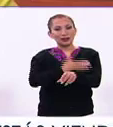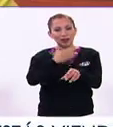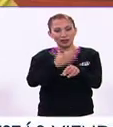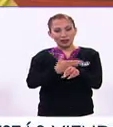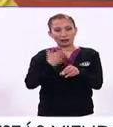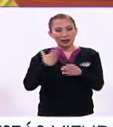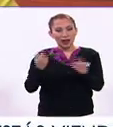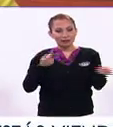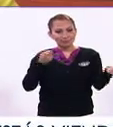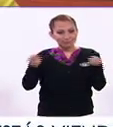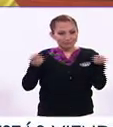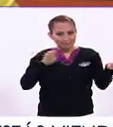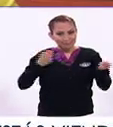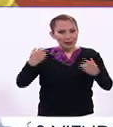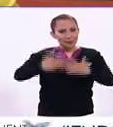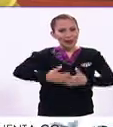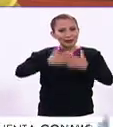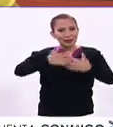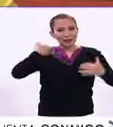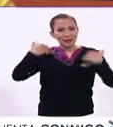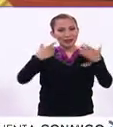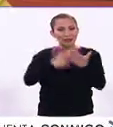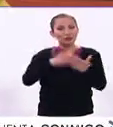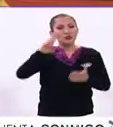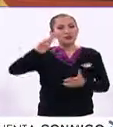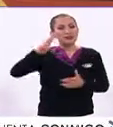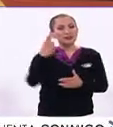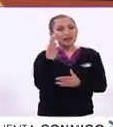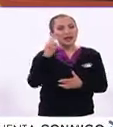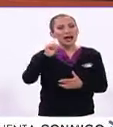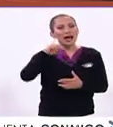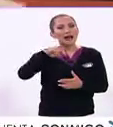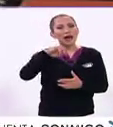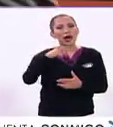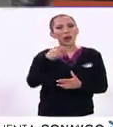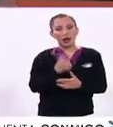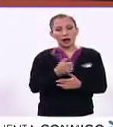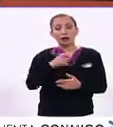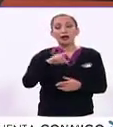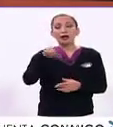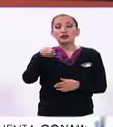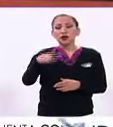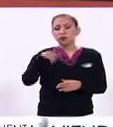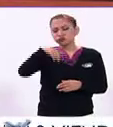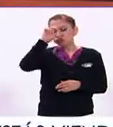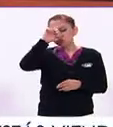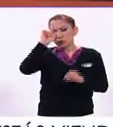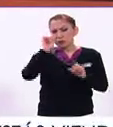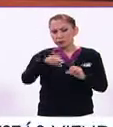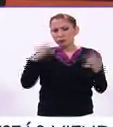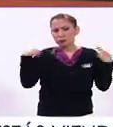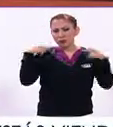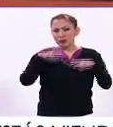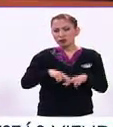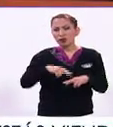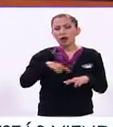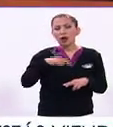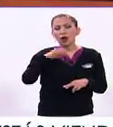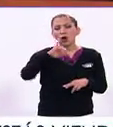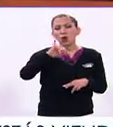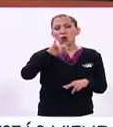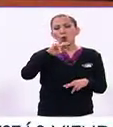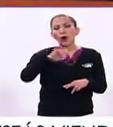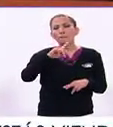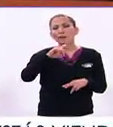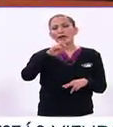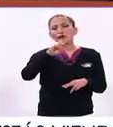Empresas de Entretenimiento de la Universidad de Anáhuac. Y hoy traigo para ustedes una recomendación del mismísimo maestro Juan Pedro Viqueira Albán, que